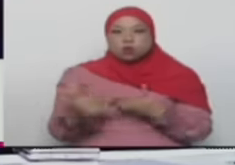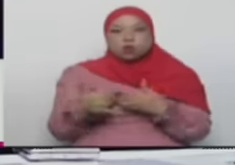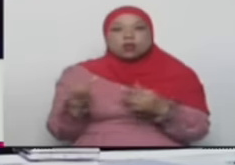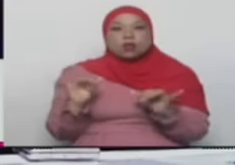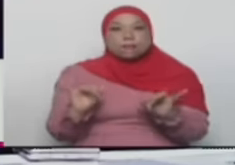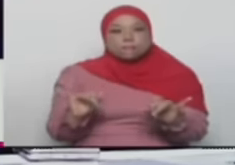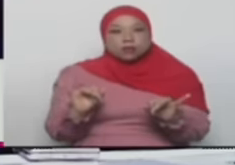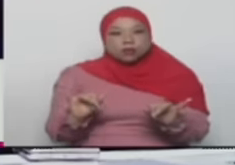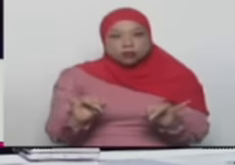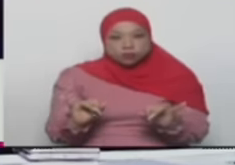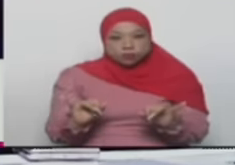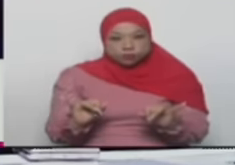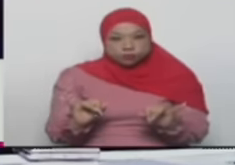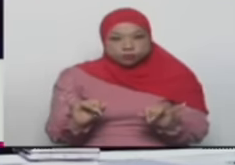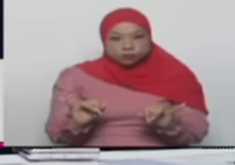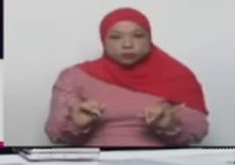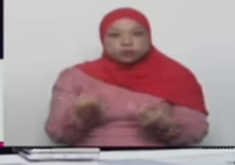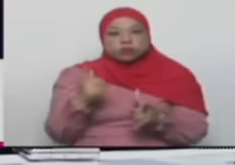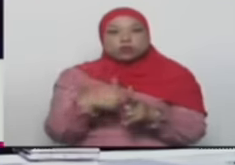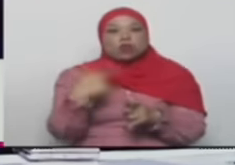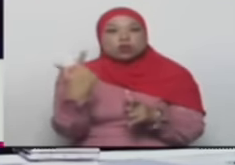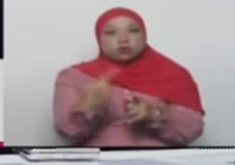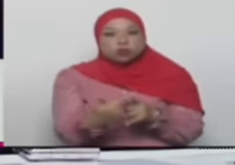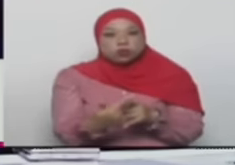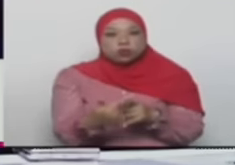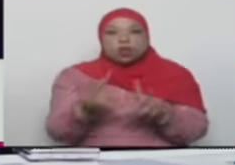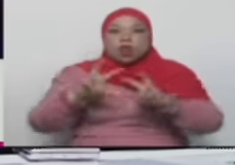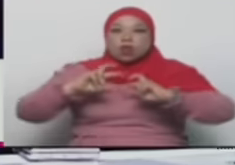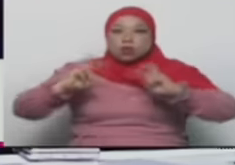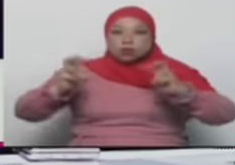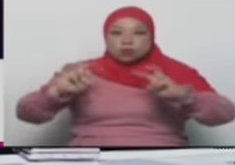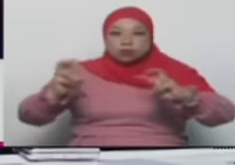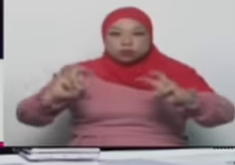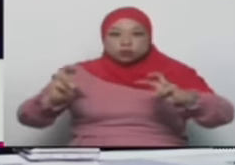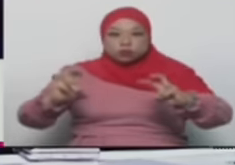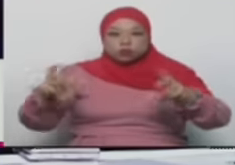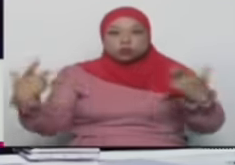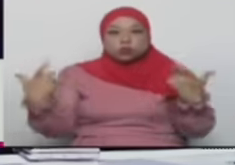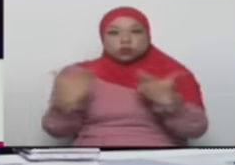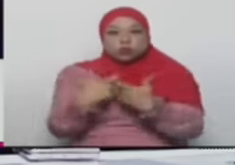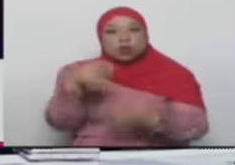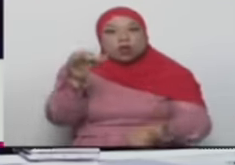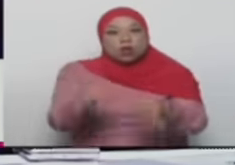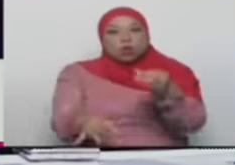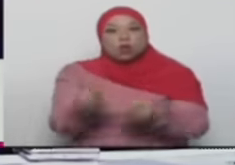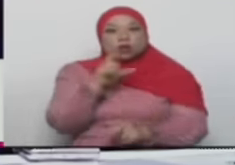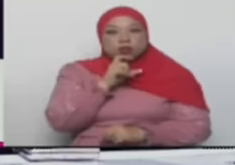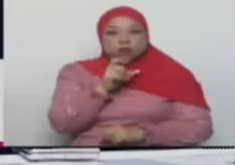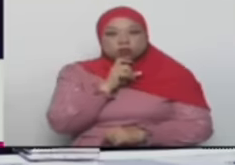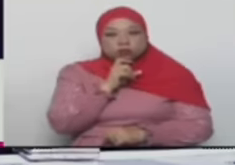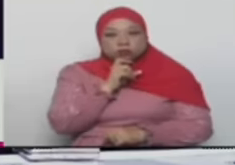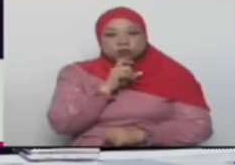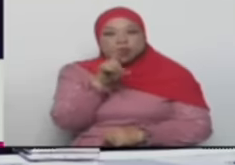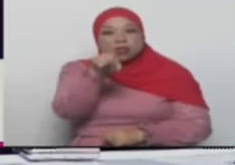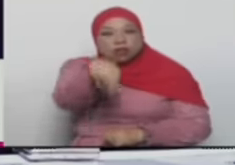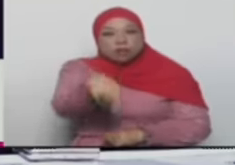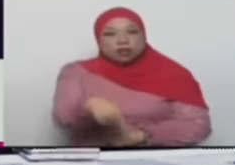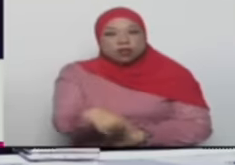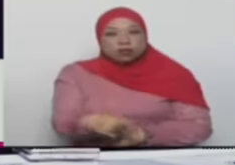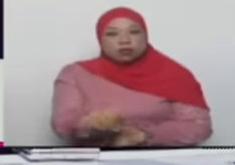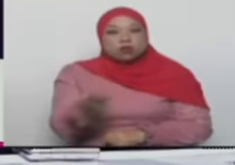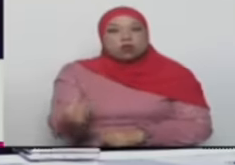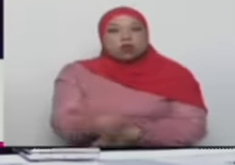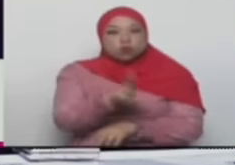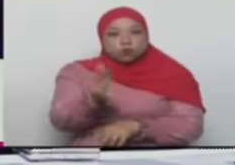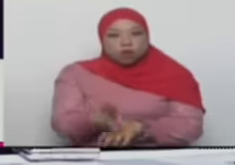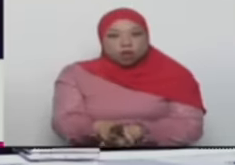mismos. Entonces, son temas de grueso calibre. Porque además